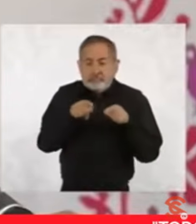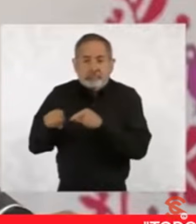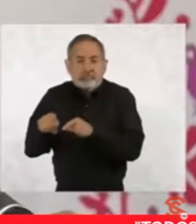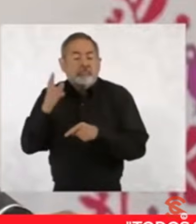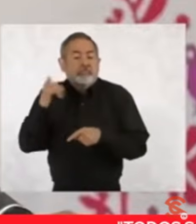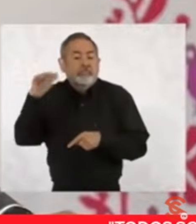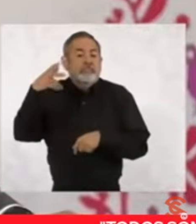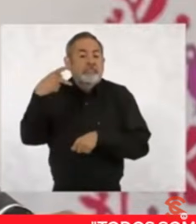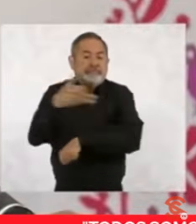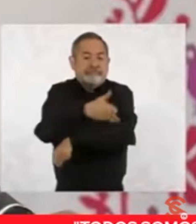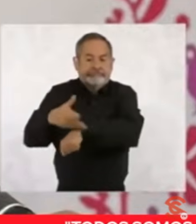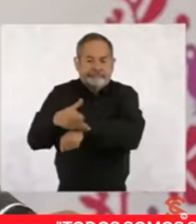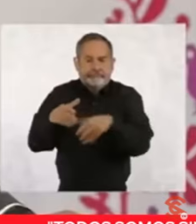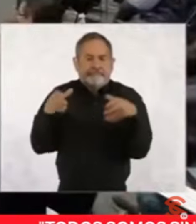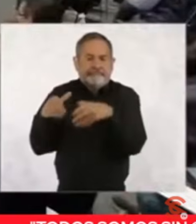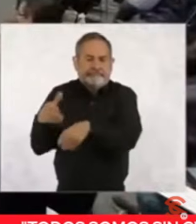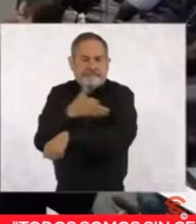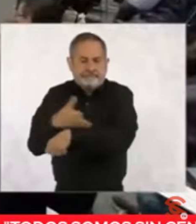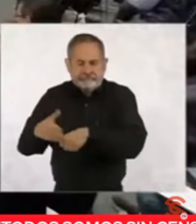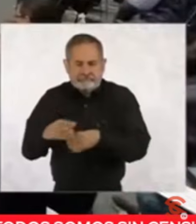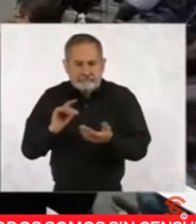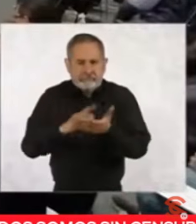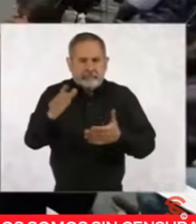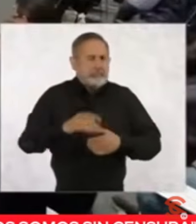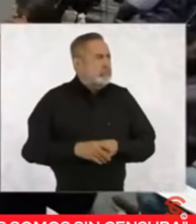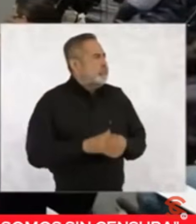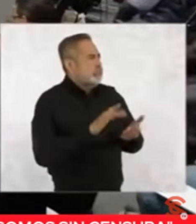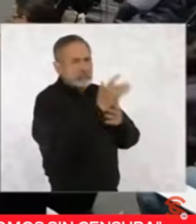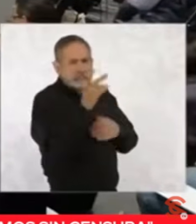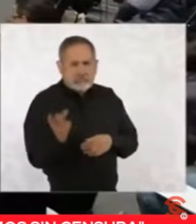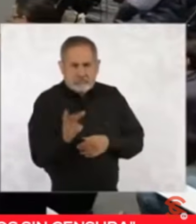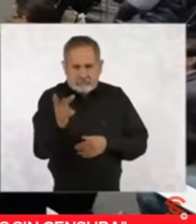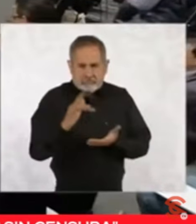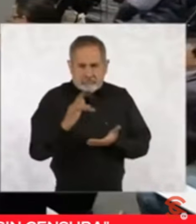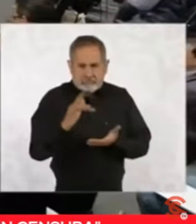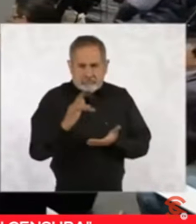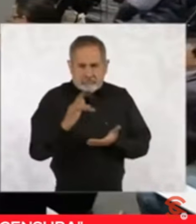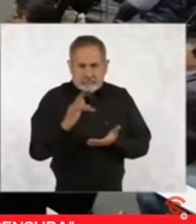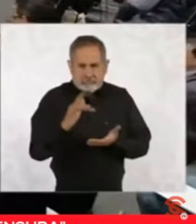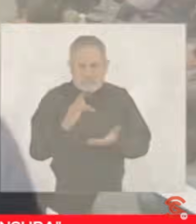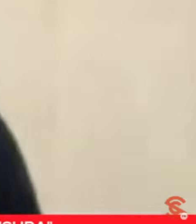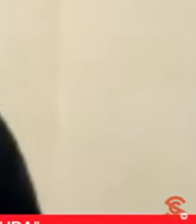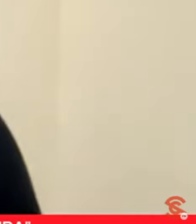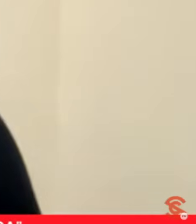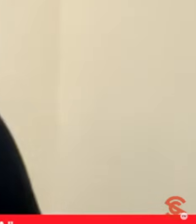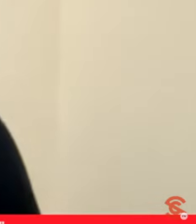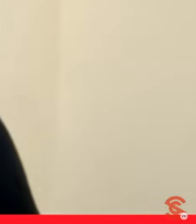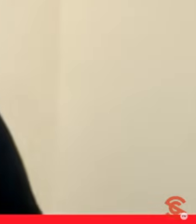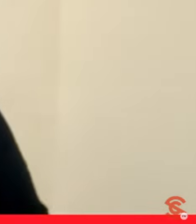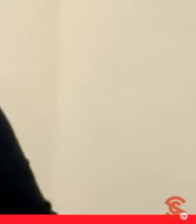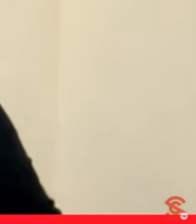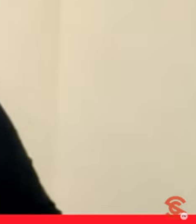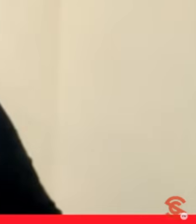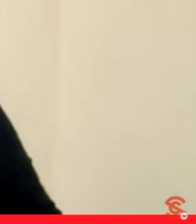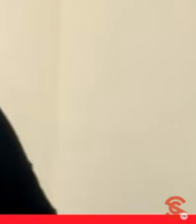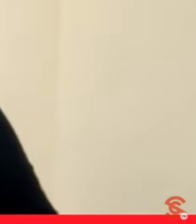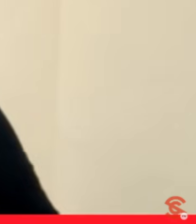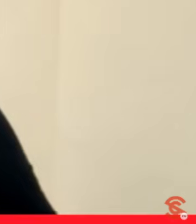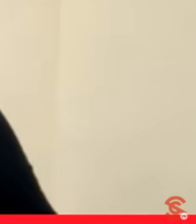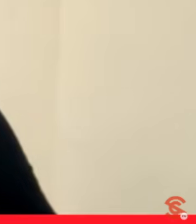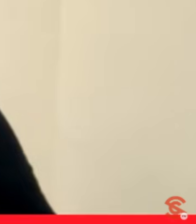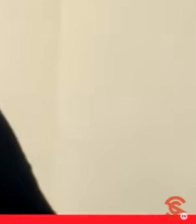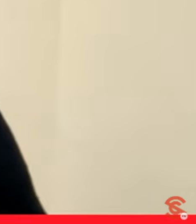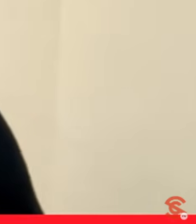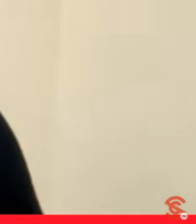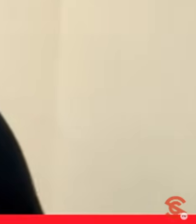su familia. Gracias. A ver, nada más para aclarar, para exponer mi